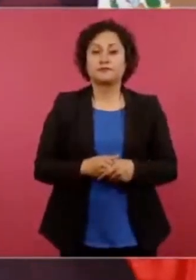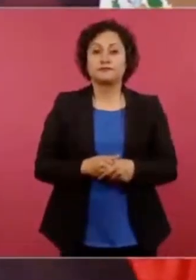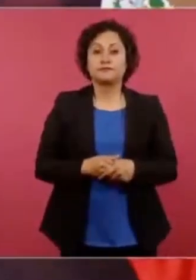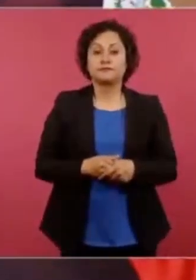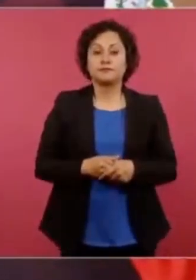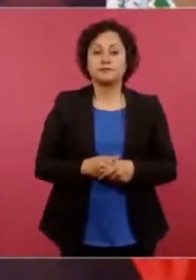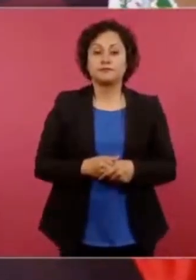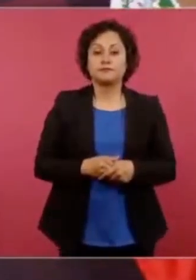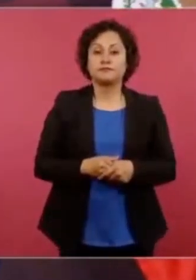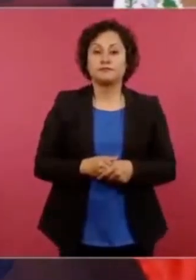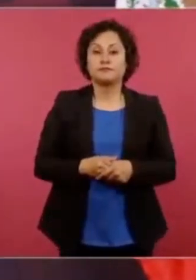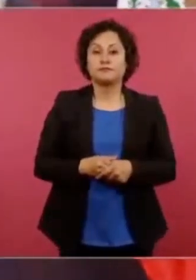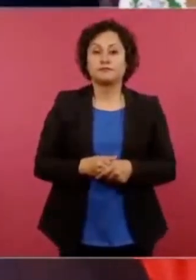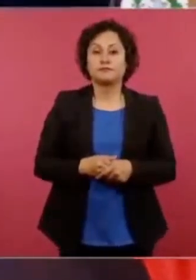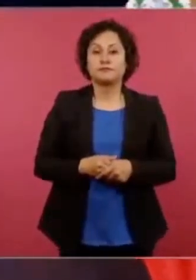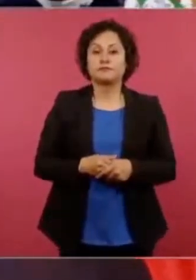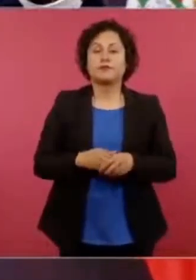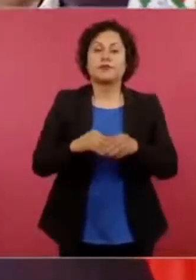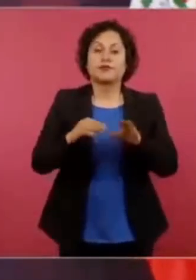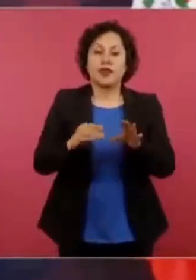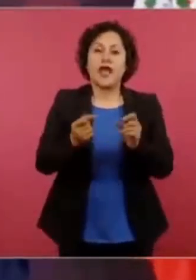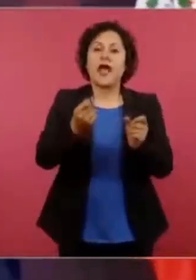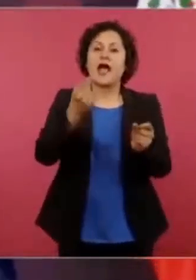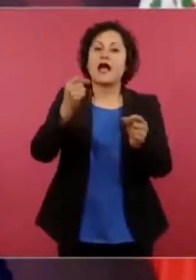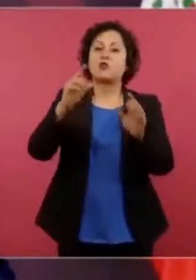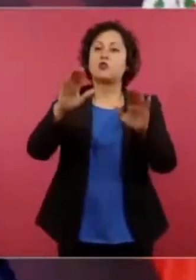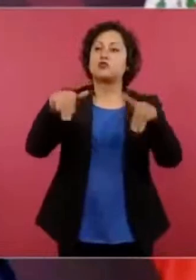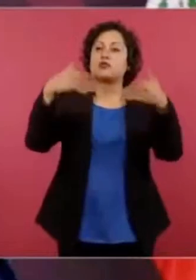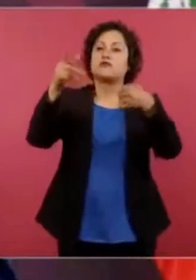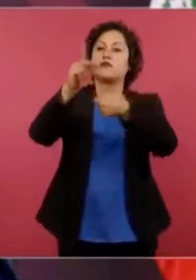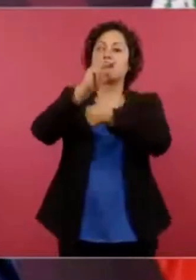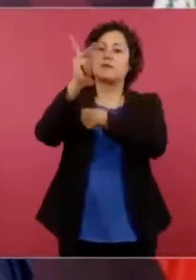gobiernos extranjeros y ven el Jetta ahí